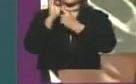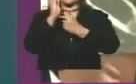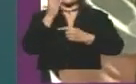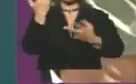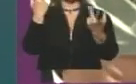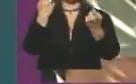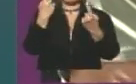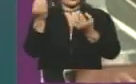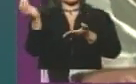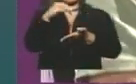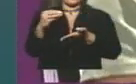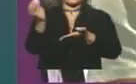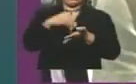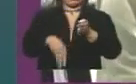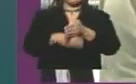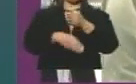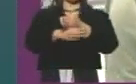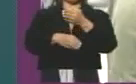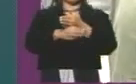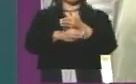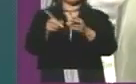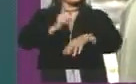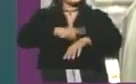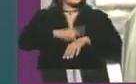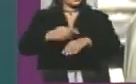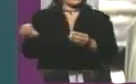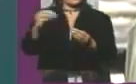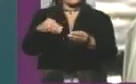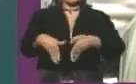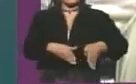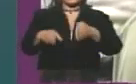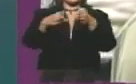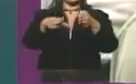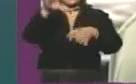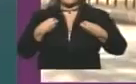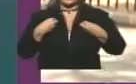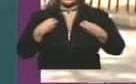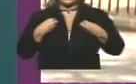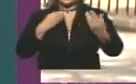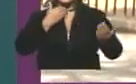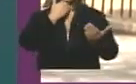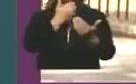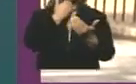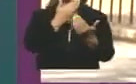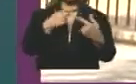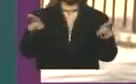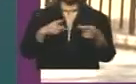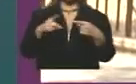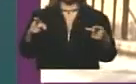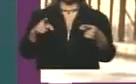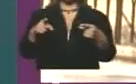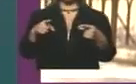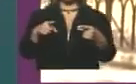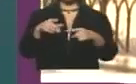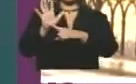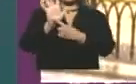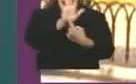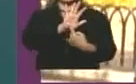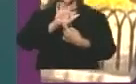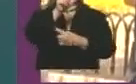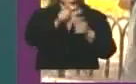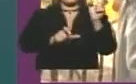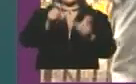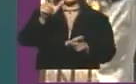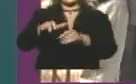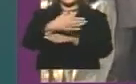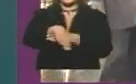Claro, nos falta mucho todavía, mucho tiempo por recorrer y mucho que aprender. Y estas fueron las apreciaciones de la